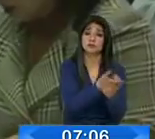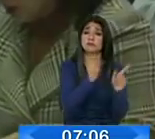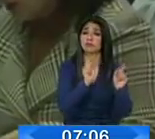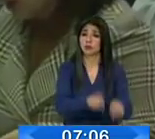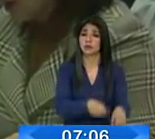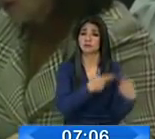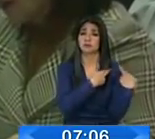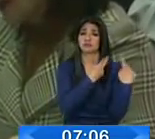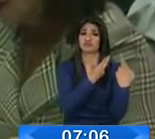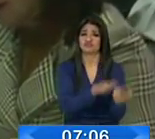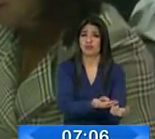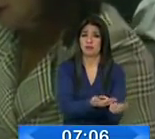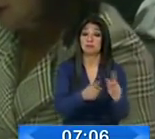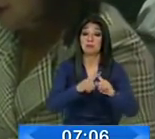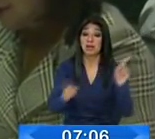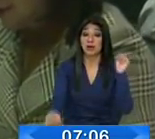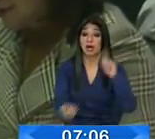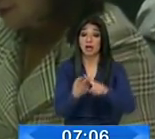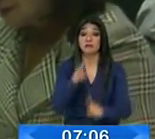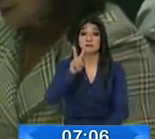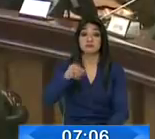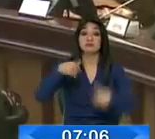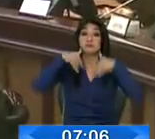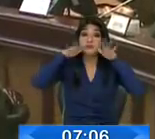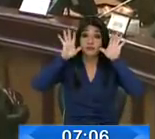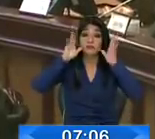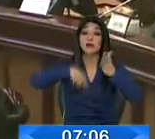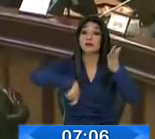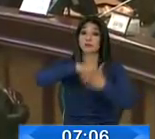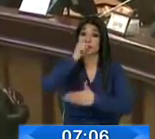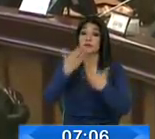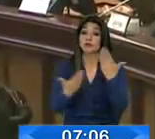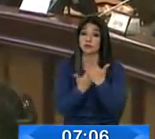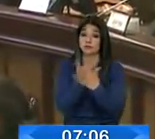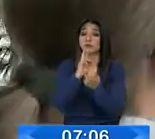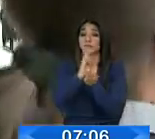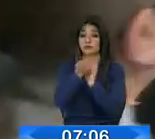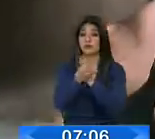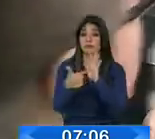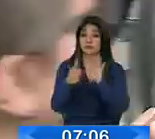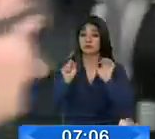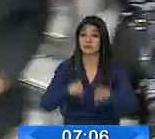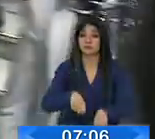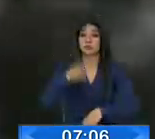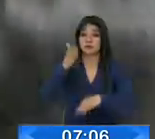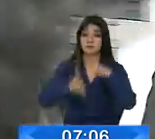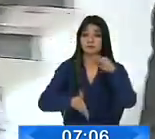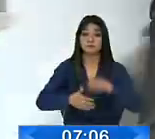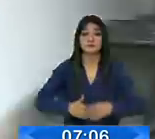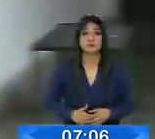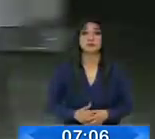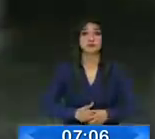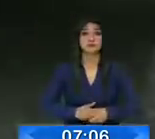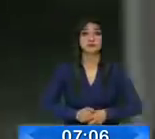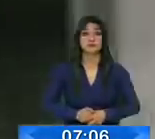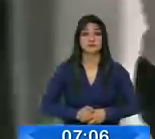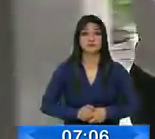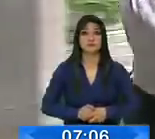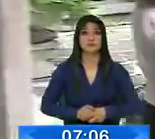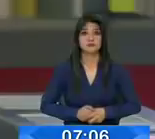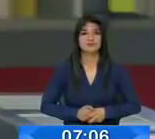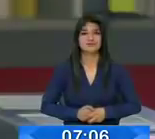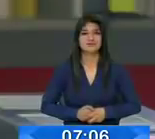La Asamblea tiene hasta el 20 de diciembre para aprobar este nuevo paquete de reformas tributarias. Informó Carolina